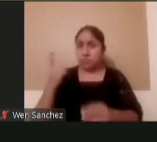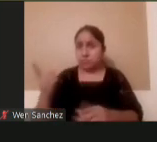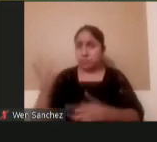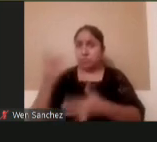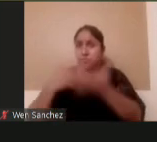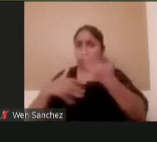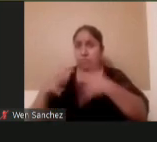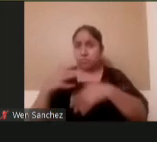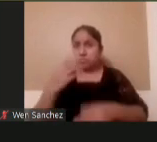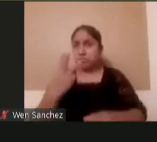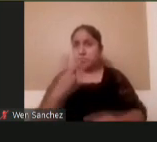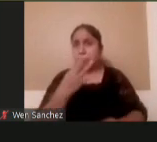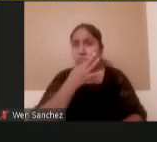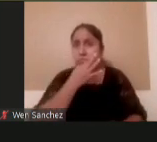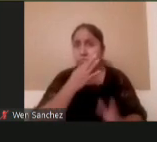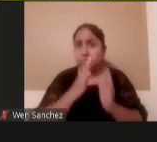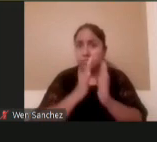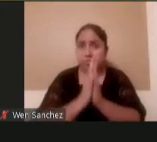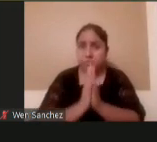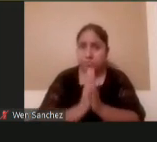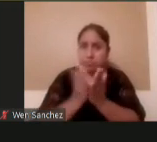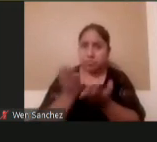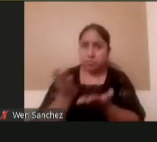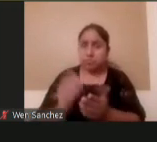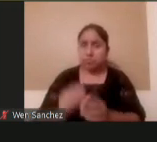para hablar sobre este tema. Lo escuchamos.